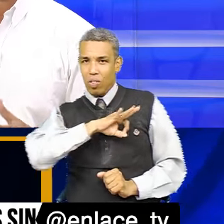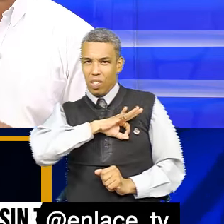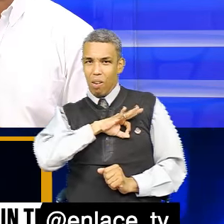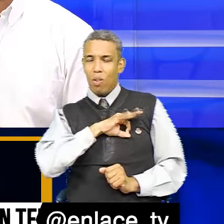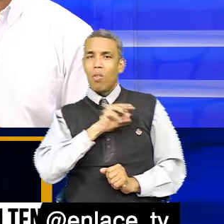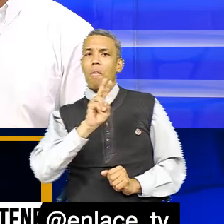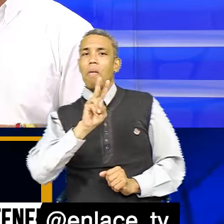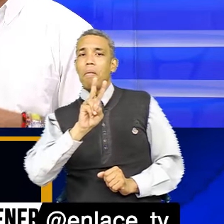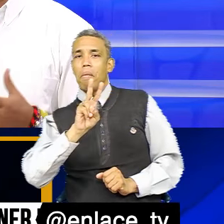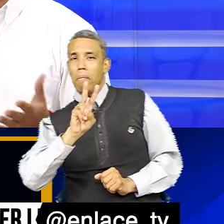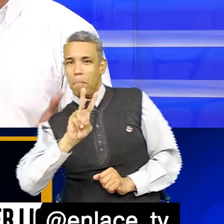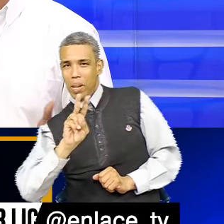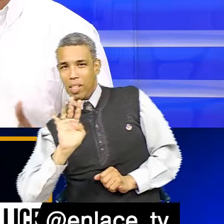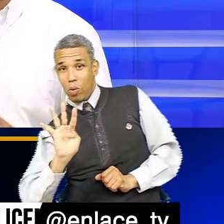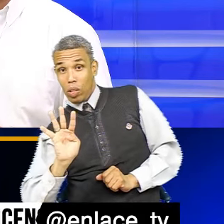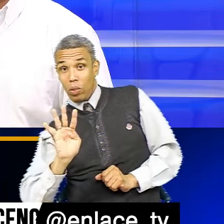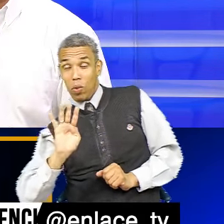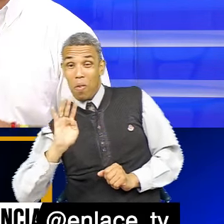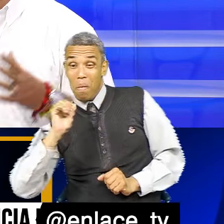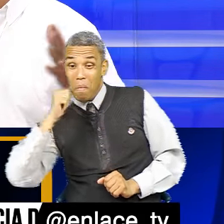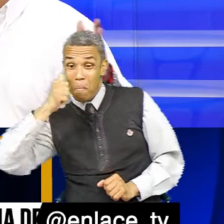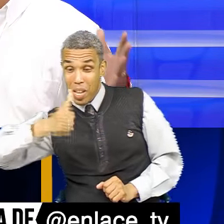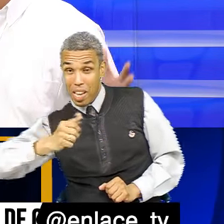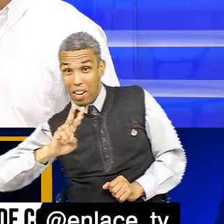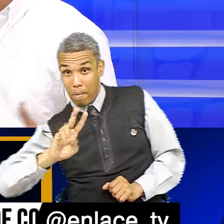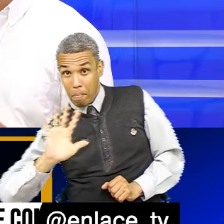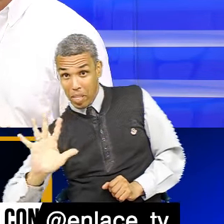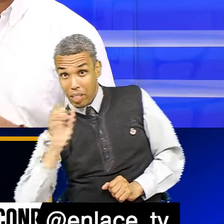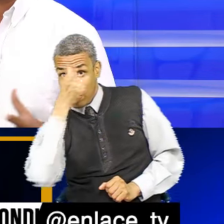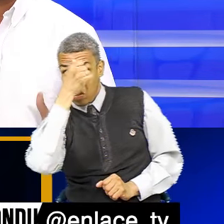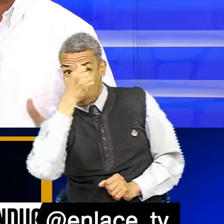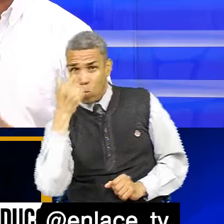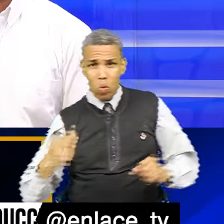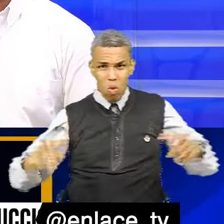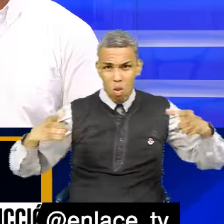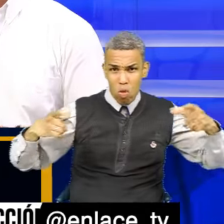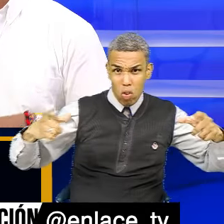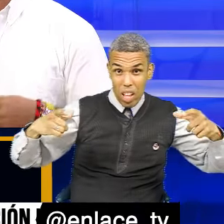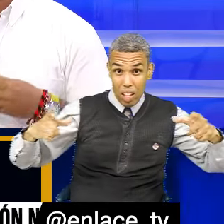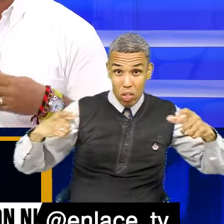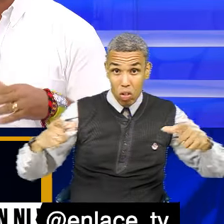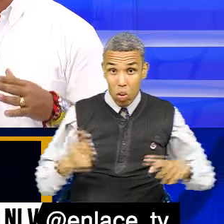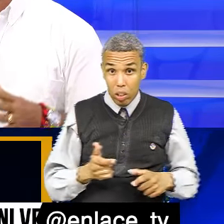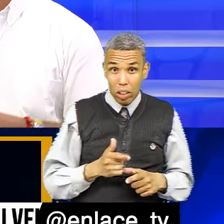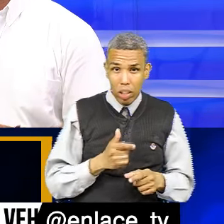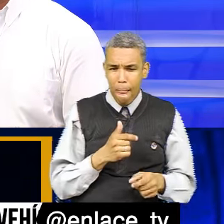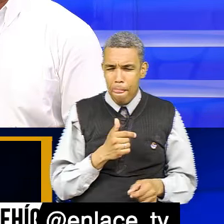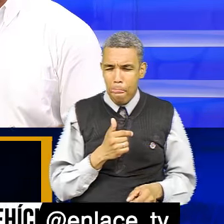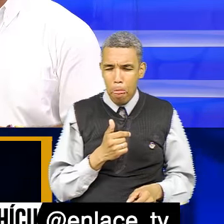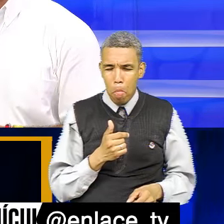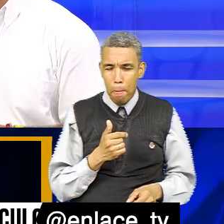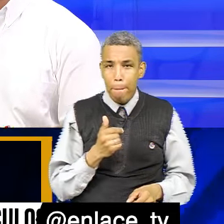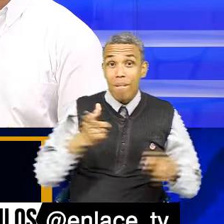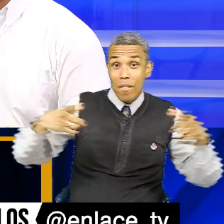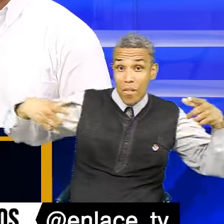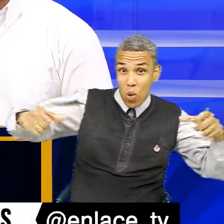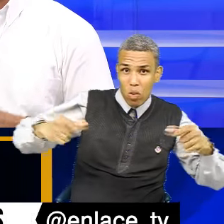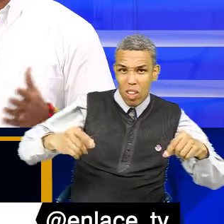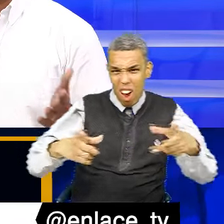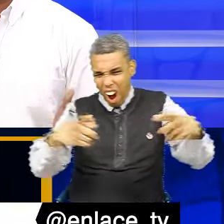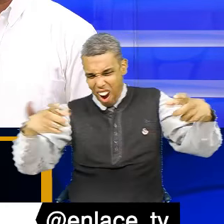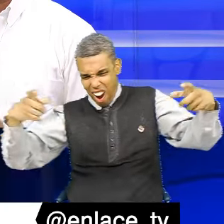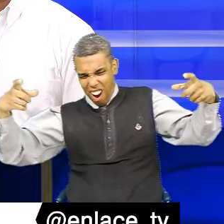septiembre, que es el domingo, desde las 9 de la mañana haremos una torta grandísima para toda la comunidad y empezará una recrovía hasta la 1 de la